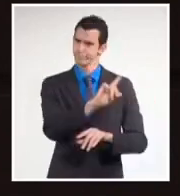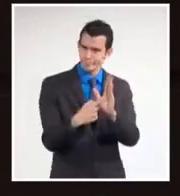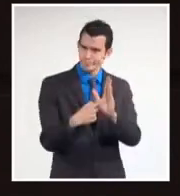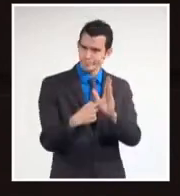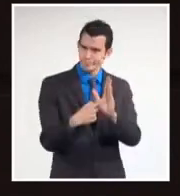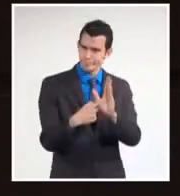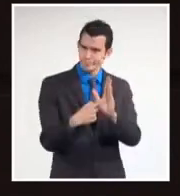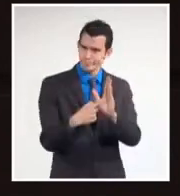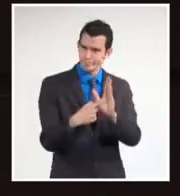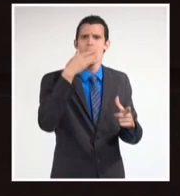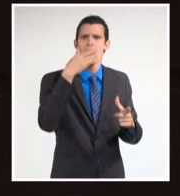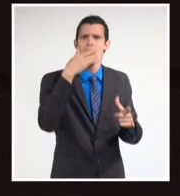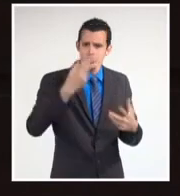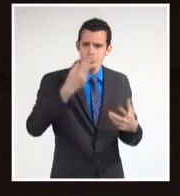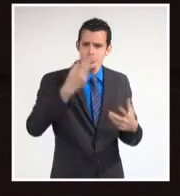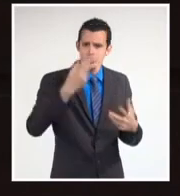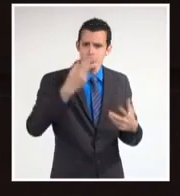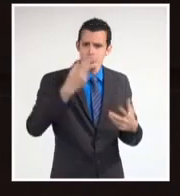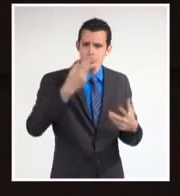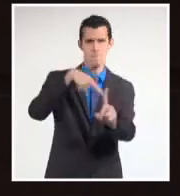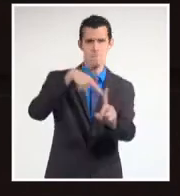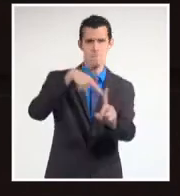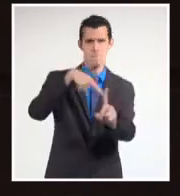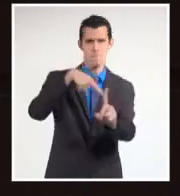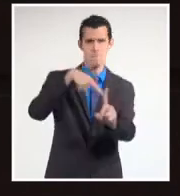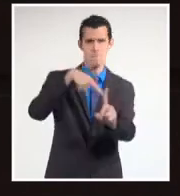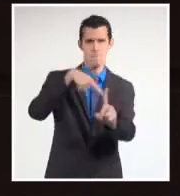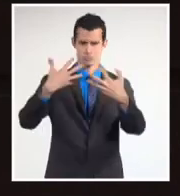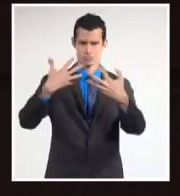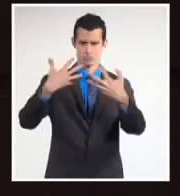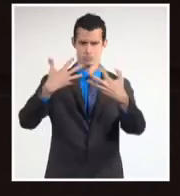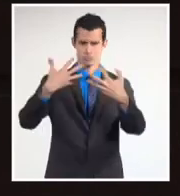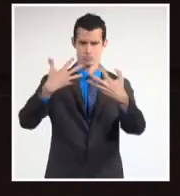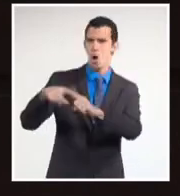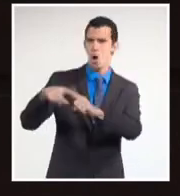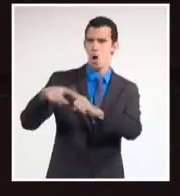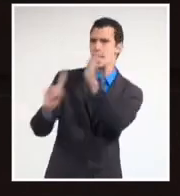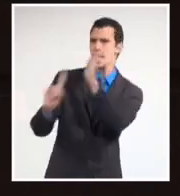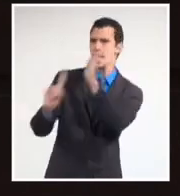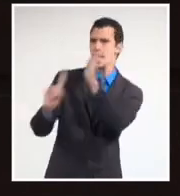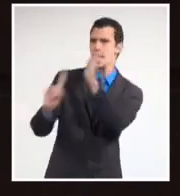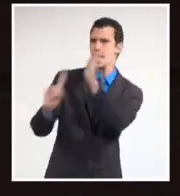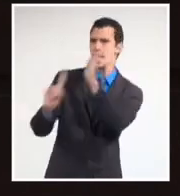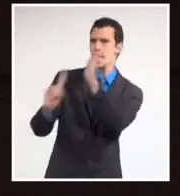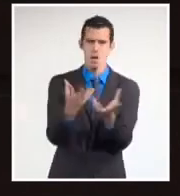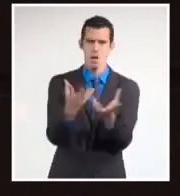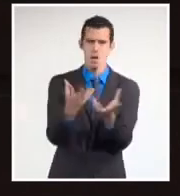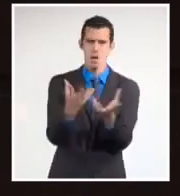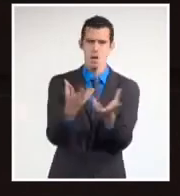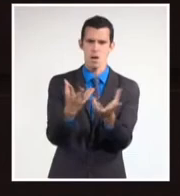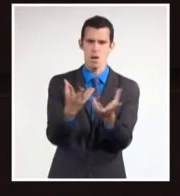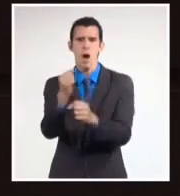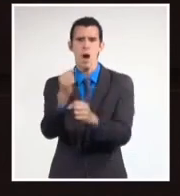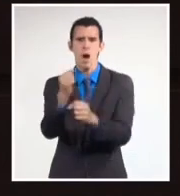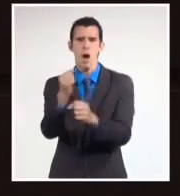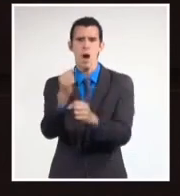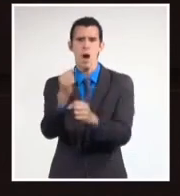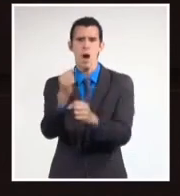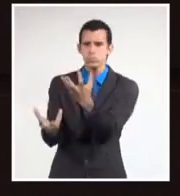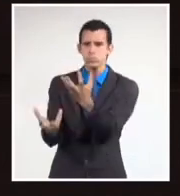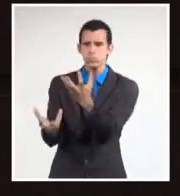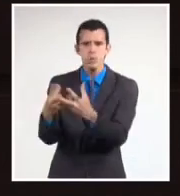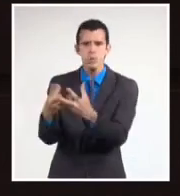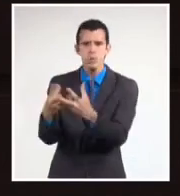incluyendo las posibilidades de generación eléctrica. O sea que es un conjunto de procesos que pueden dar lugar a un